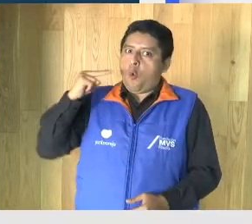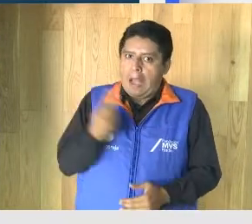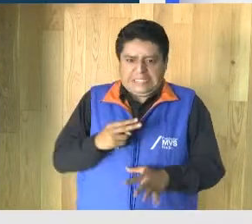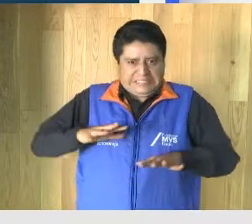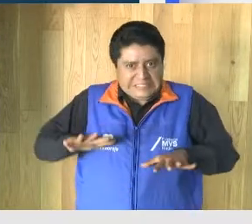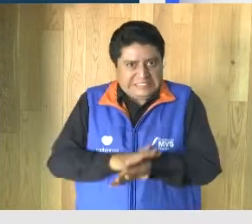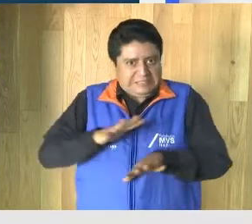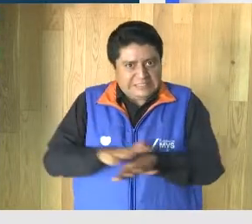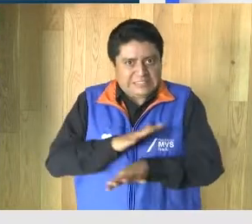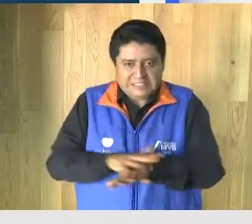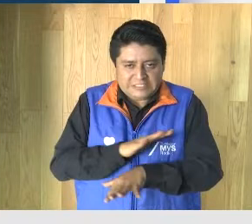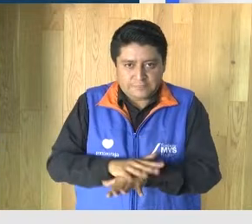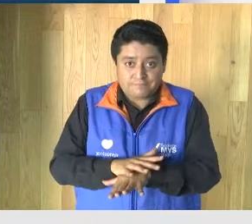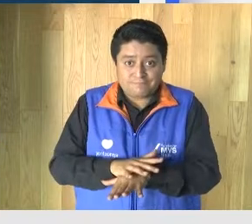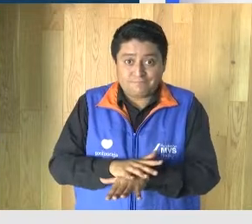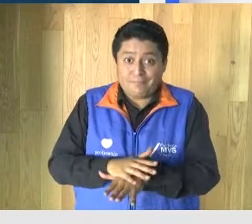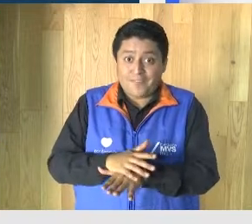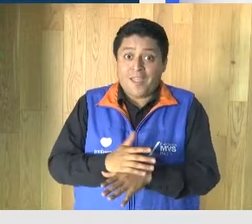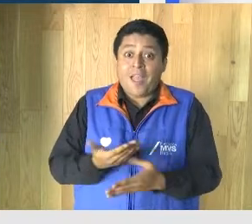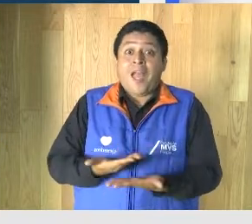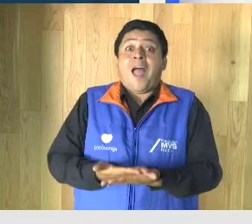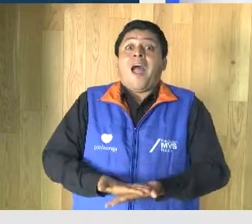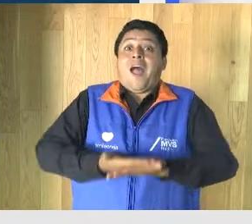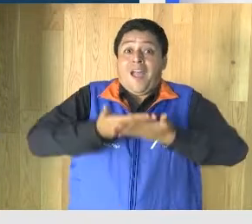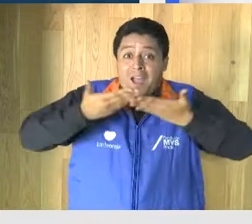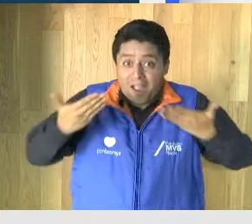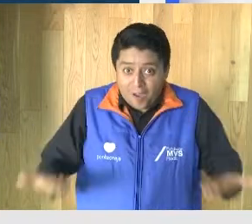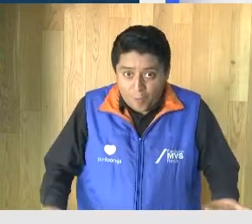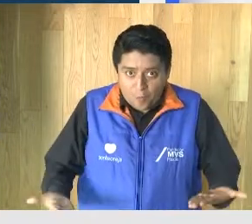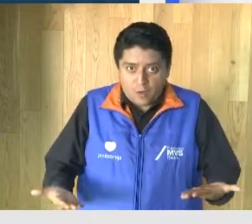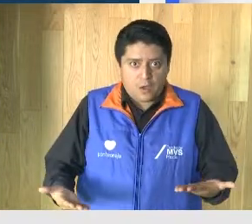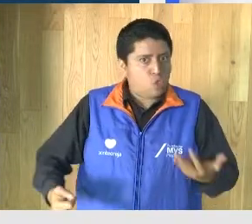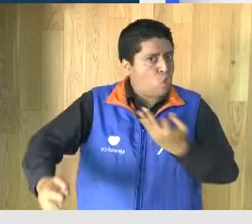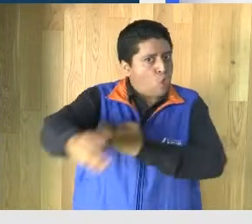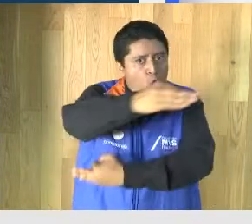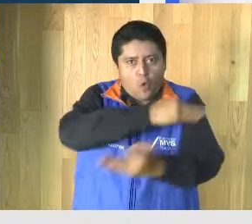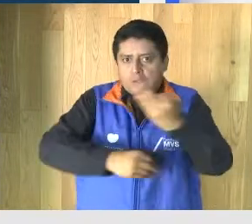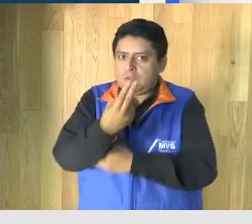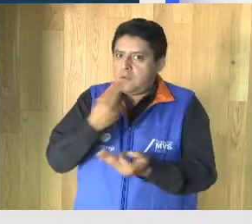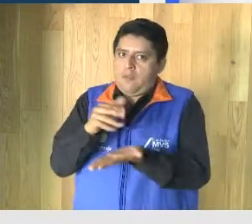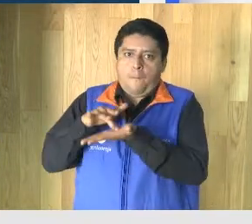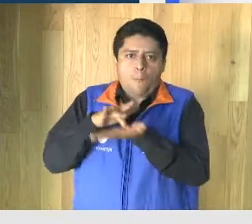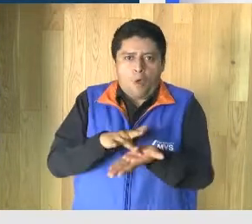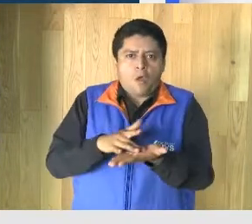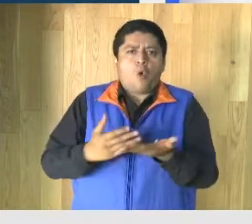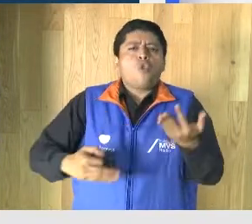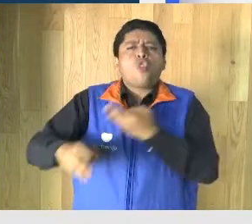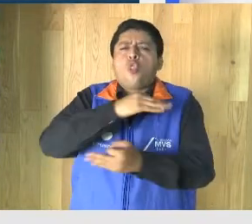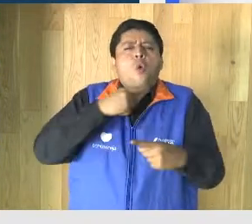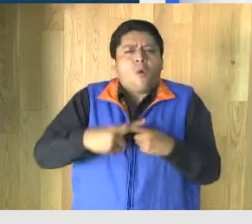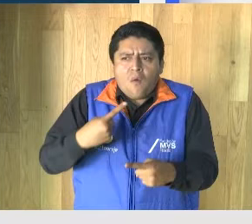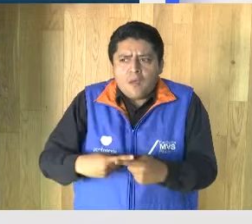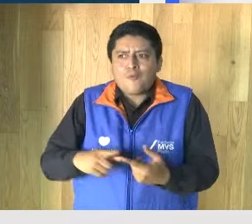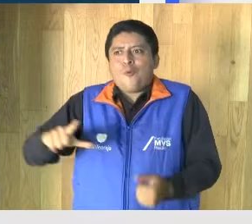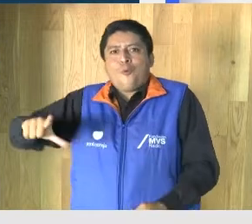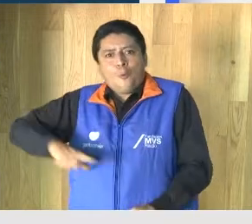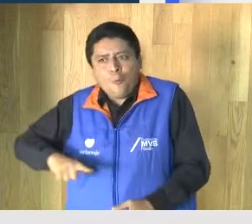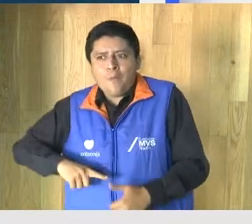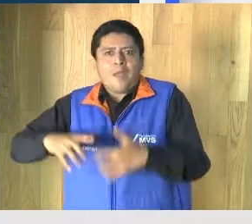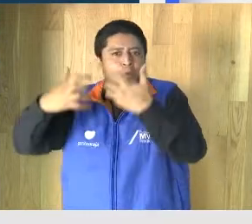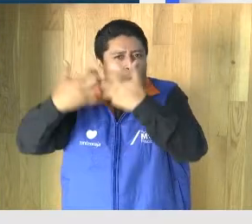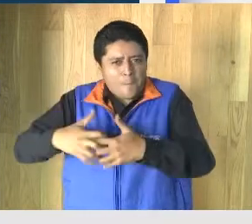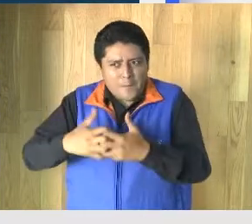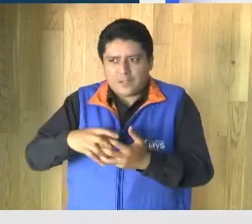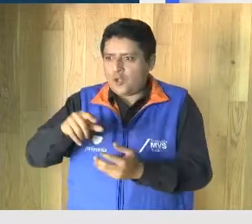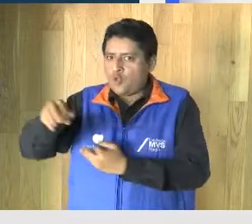ahora necesitamos que tanto gobiernos como empresas aceleren sustancialmente su ambición, su acción